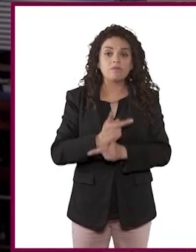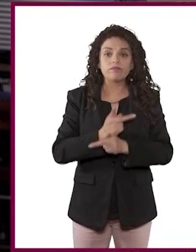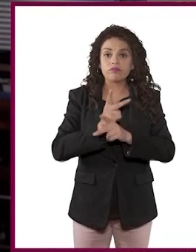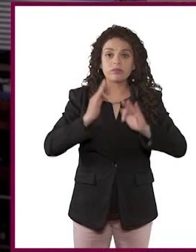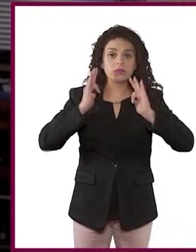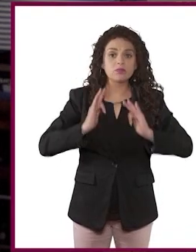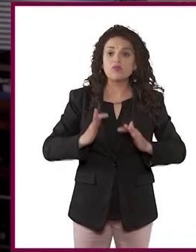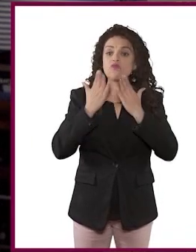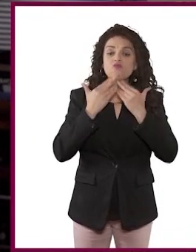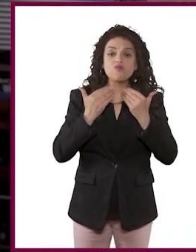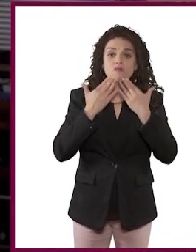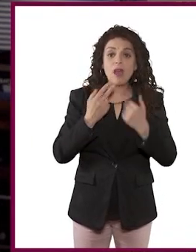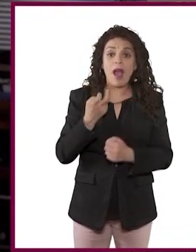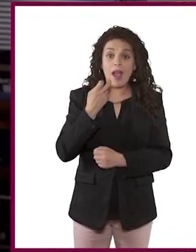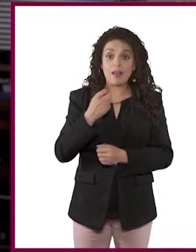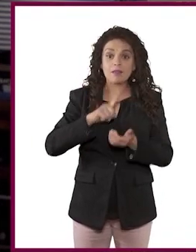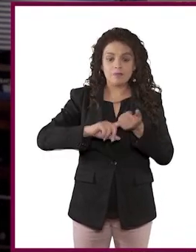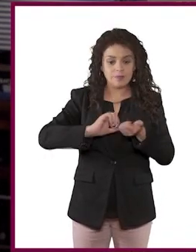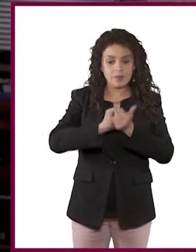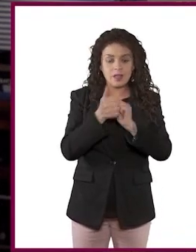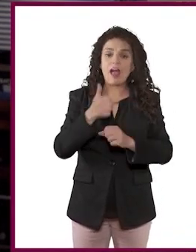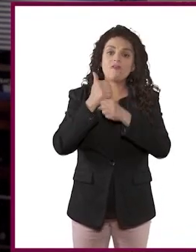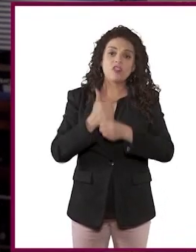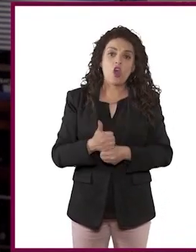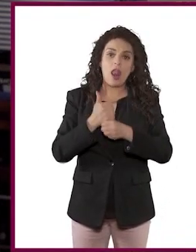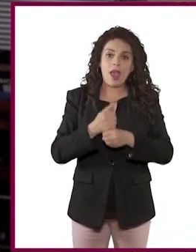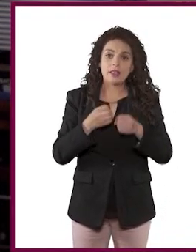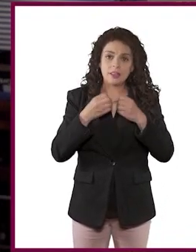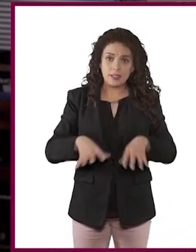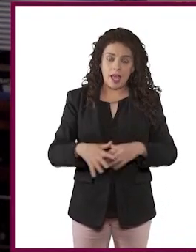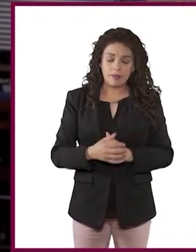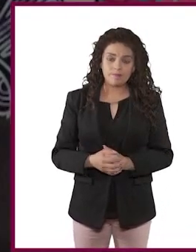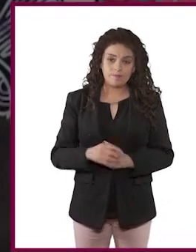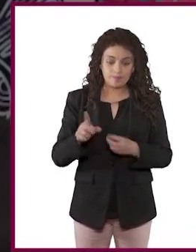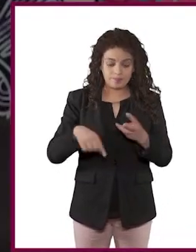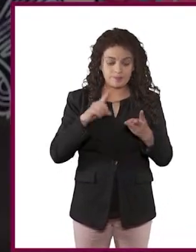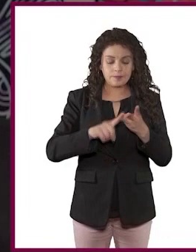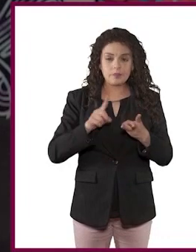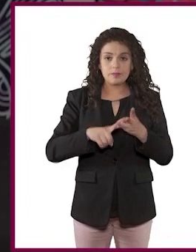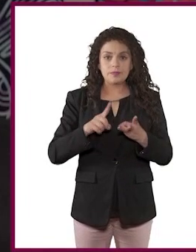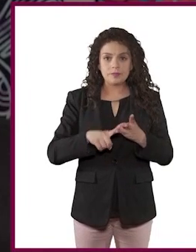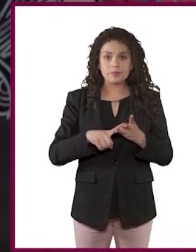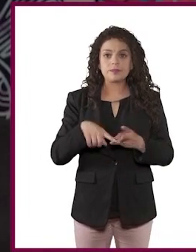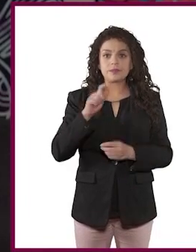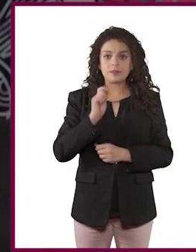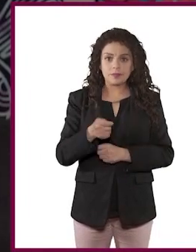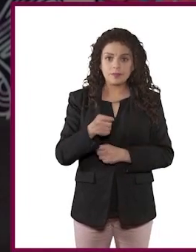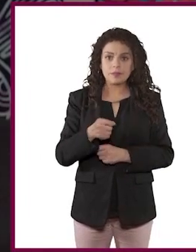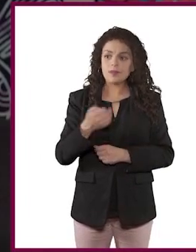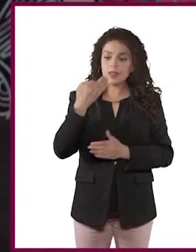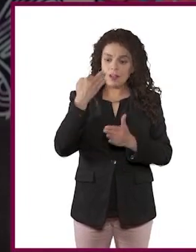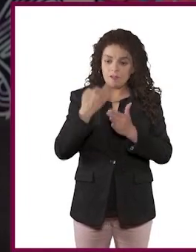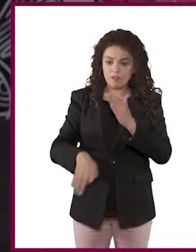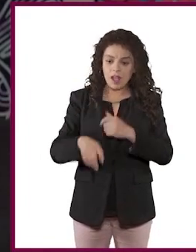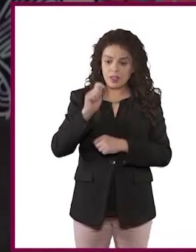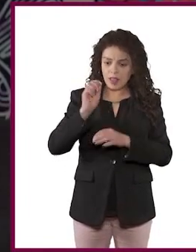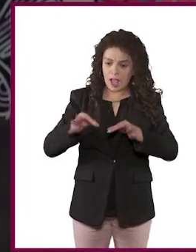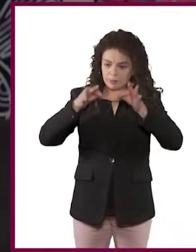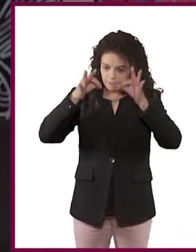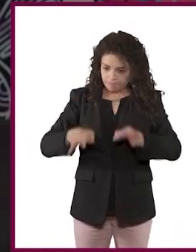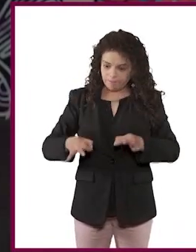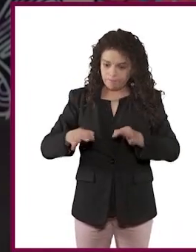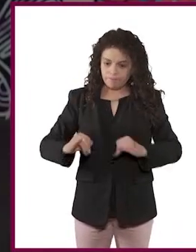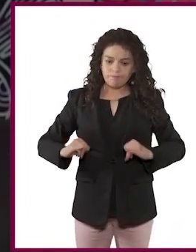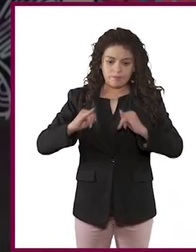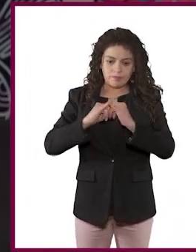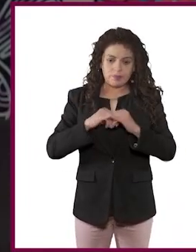calma en las personas y eso, a su vez, se convierte en violencia. Un tercer factor es la falta de rigor